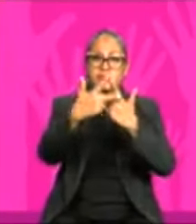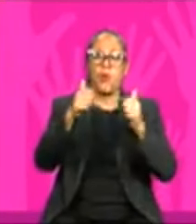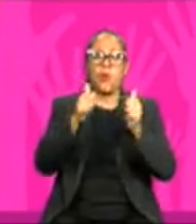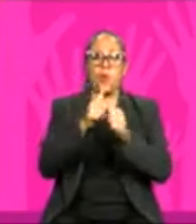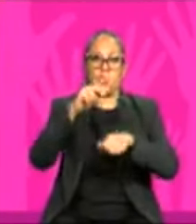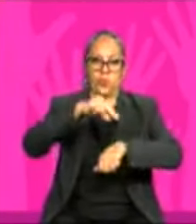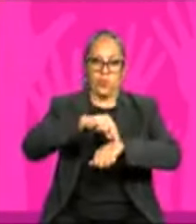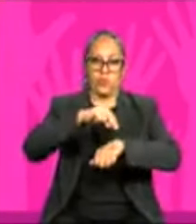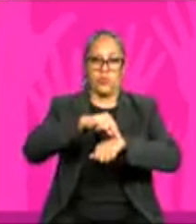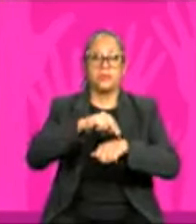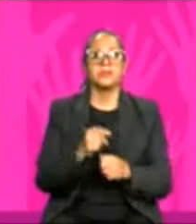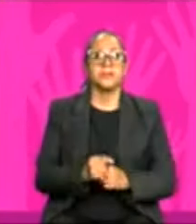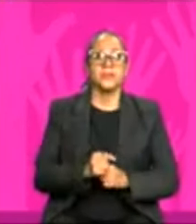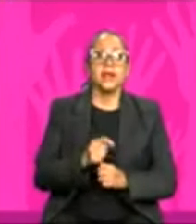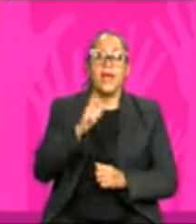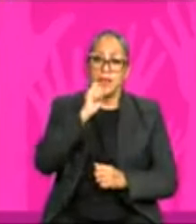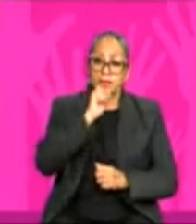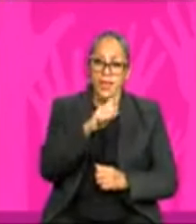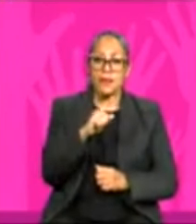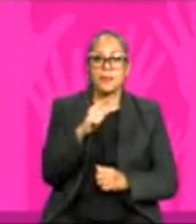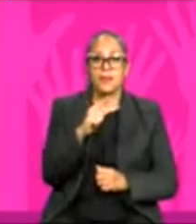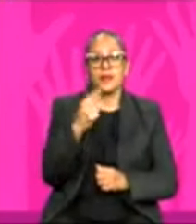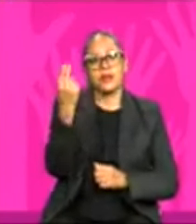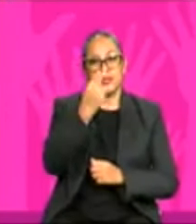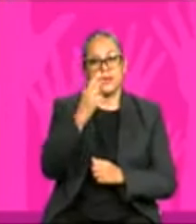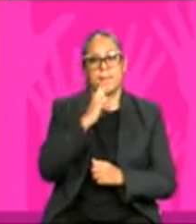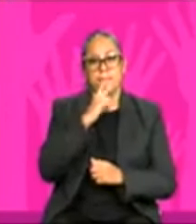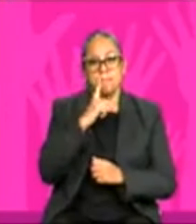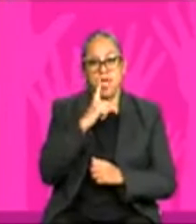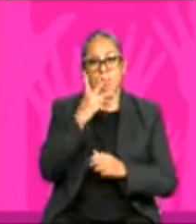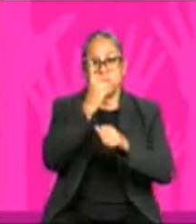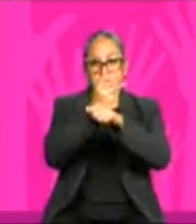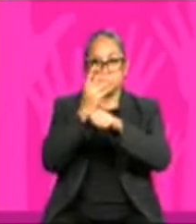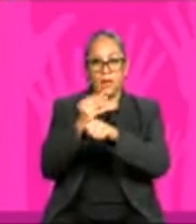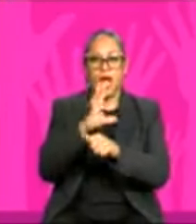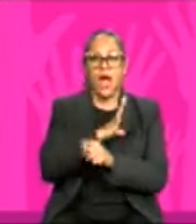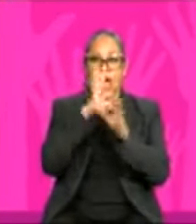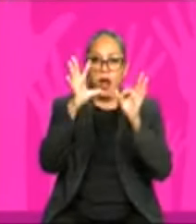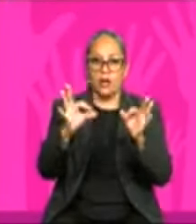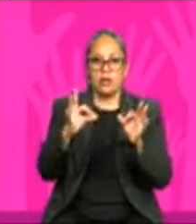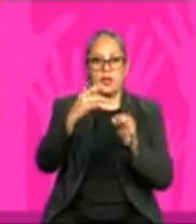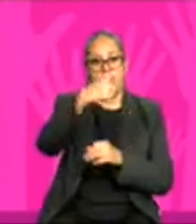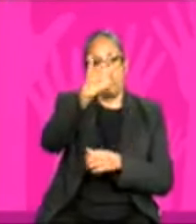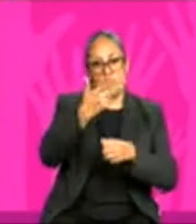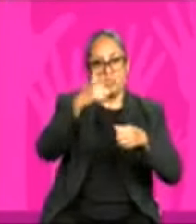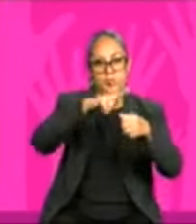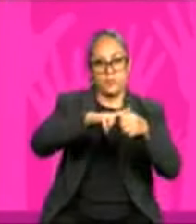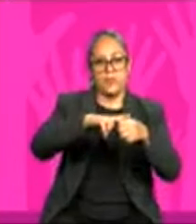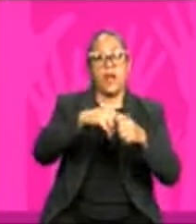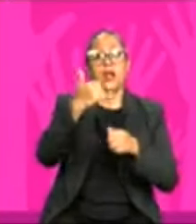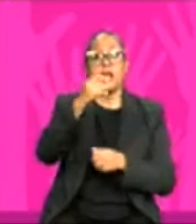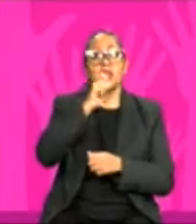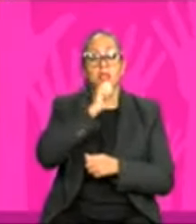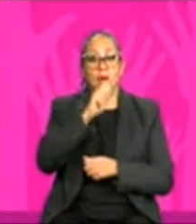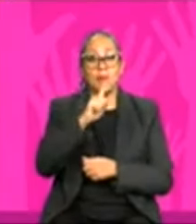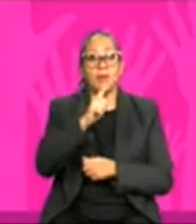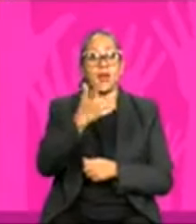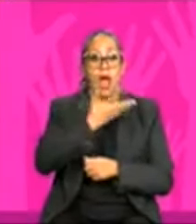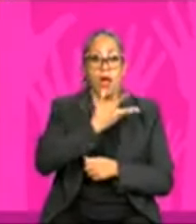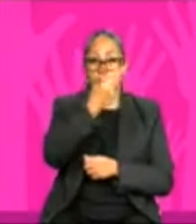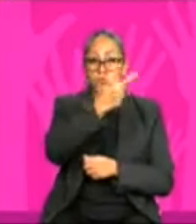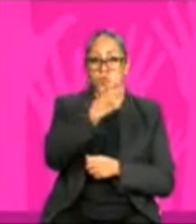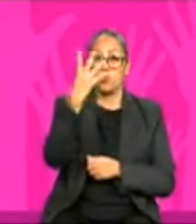supuesto, también vamos a mejorar la calidad y la infraestructura de los hospitales y de los 204